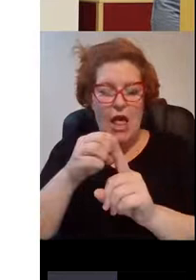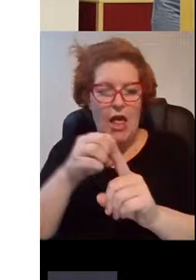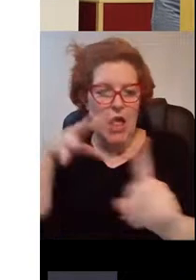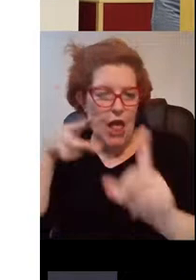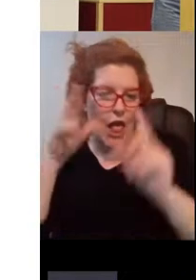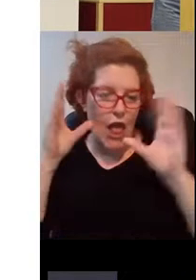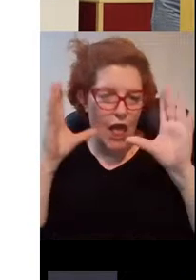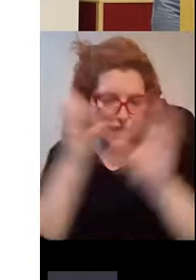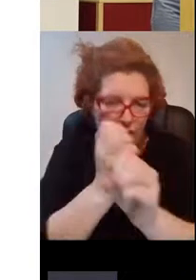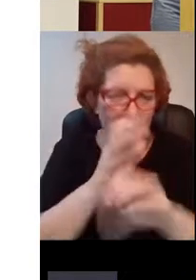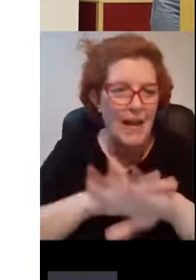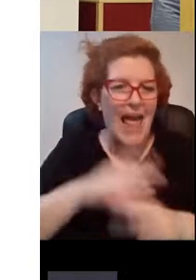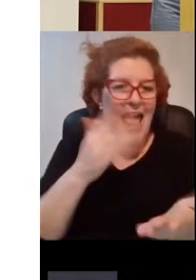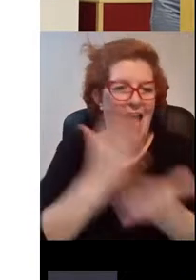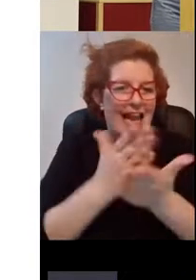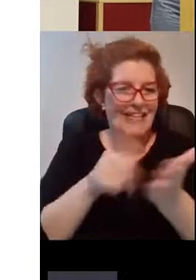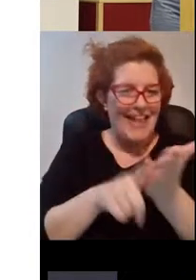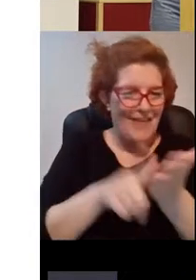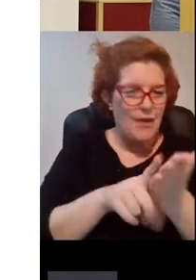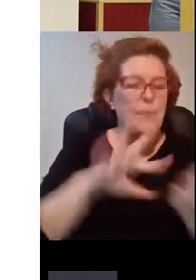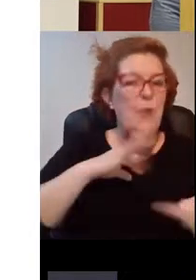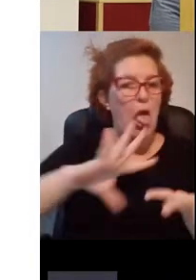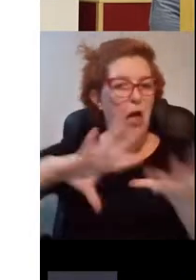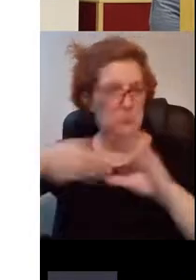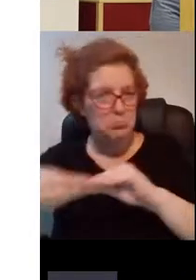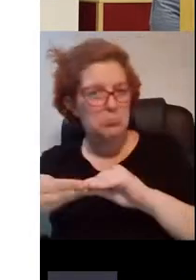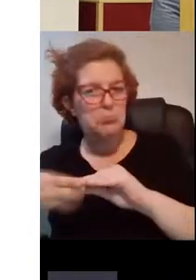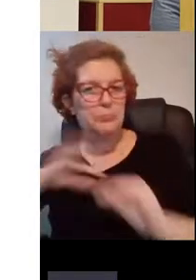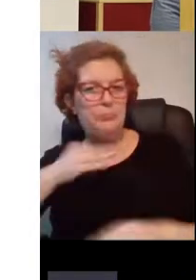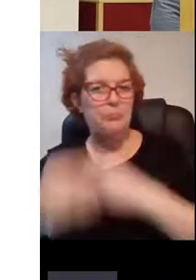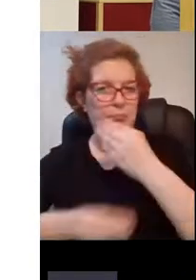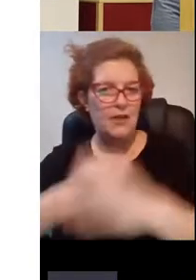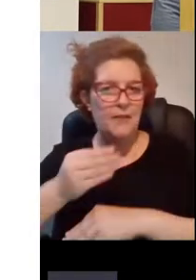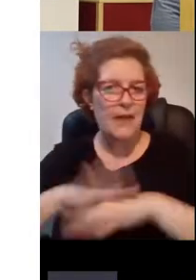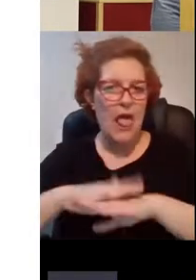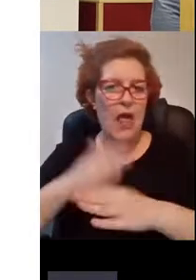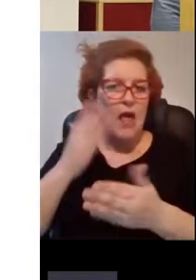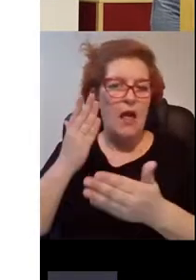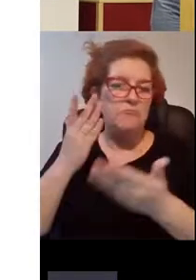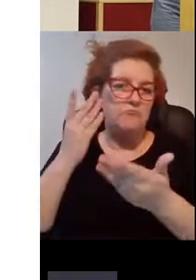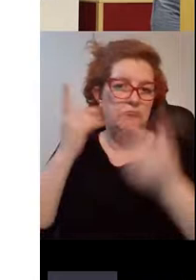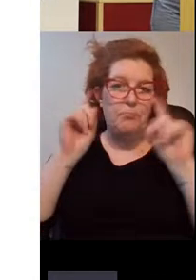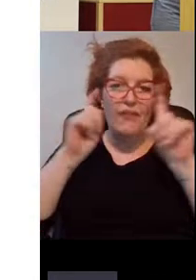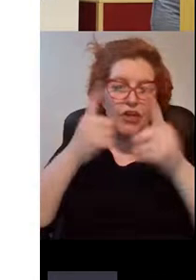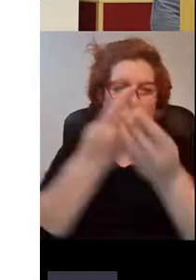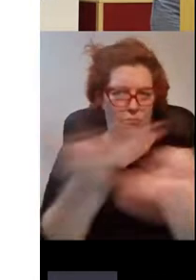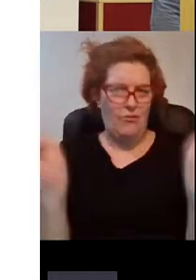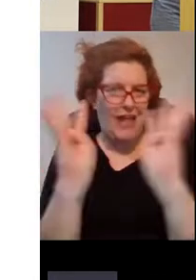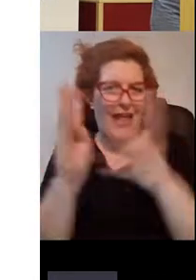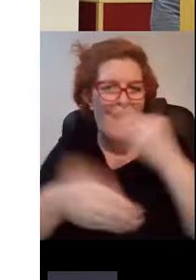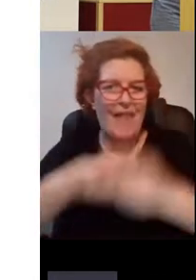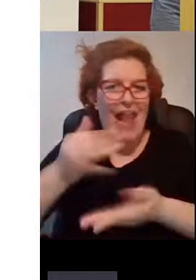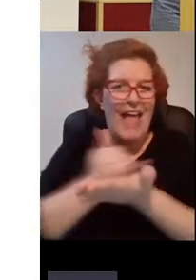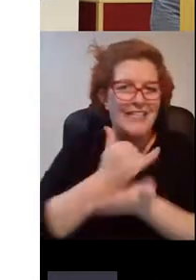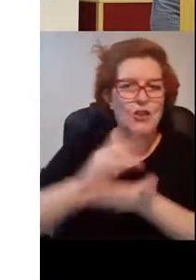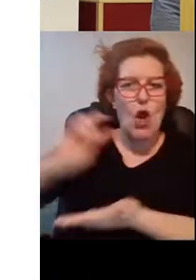para las clases de lengua, pero que aplica igualmente para todos aquellos profesores que imparten su asignatura en otra